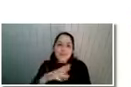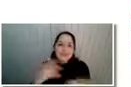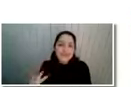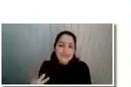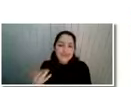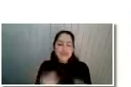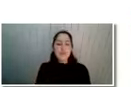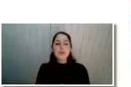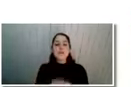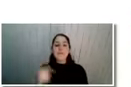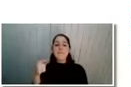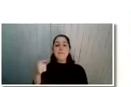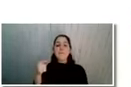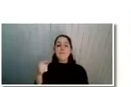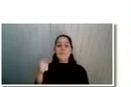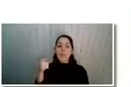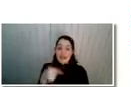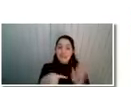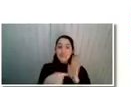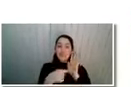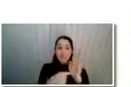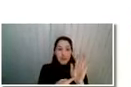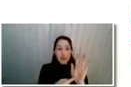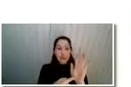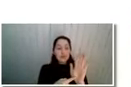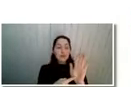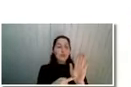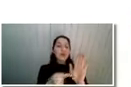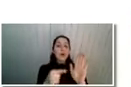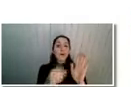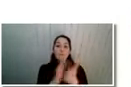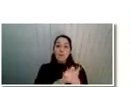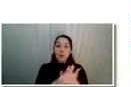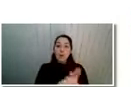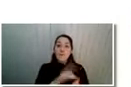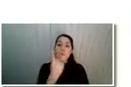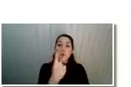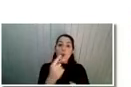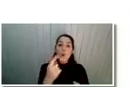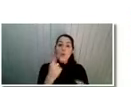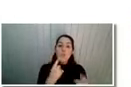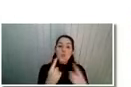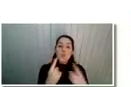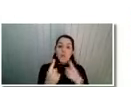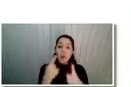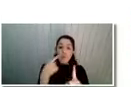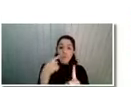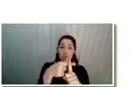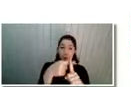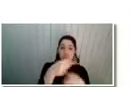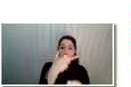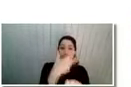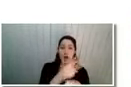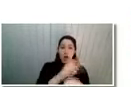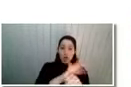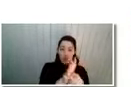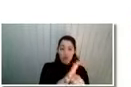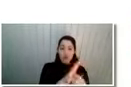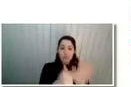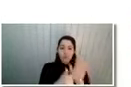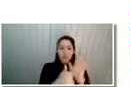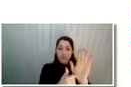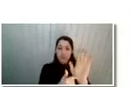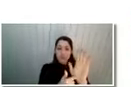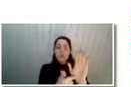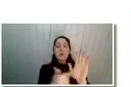muestra que había salido positiva para la presencia del virus por PCR da negativa